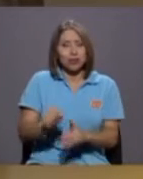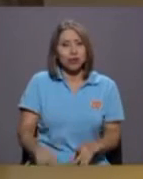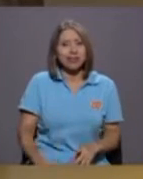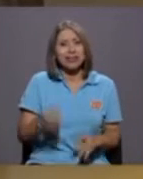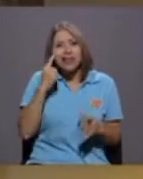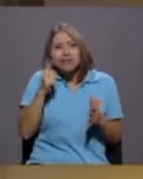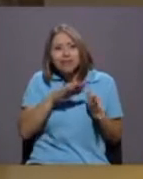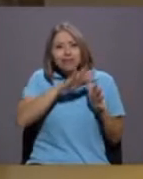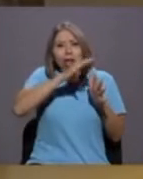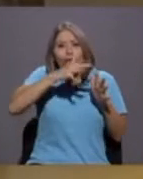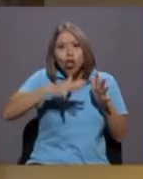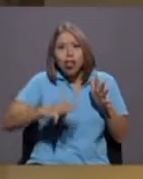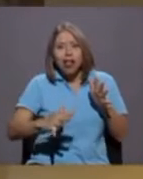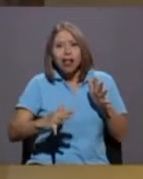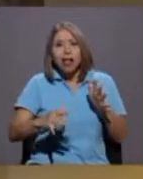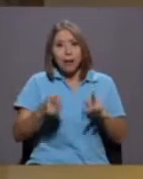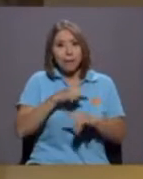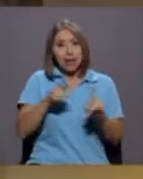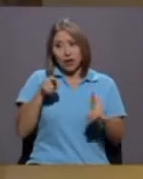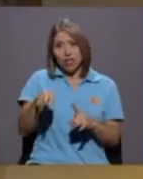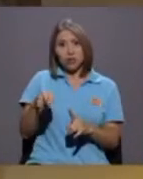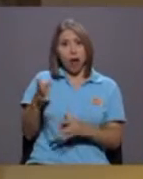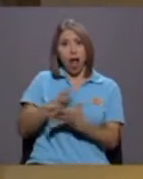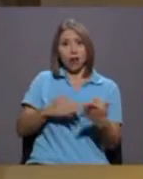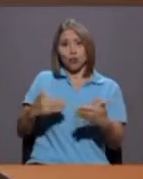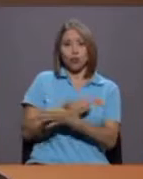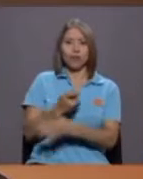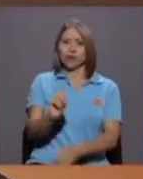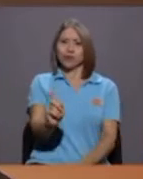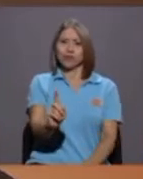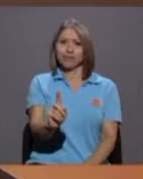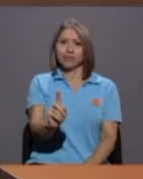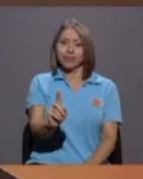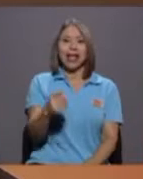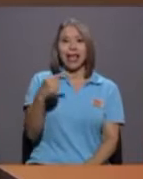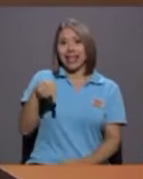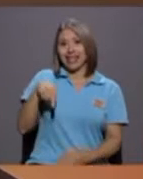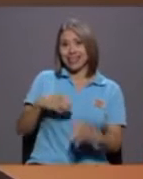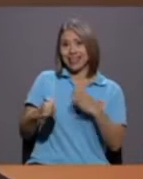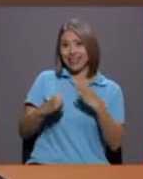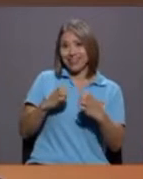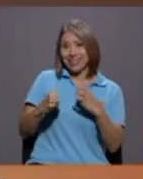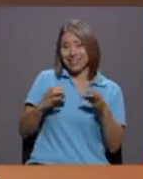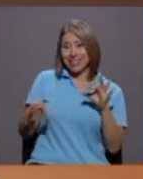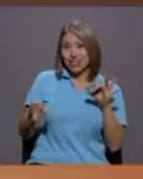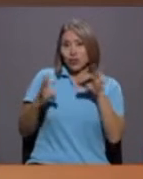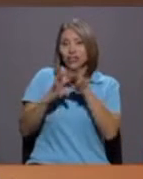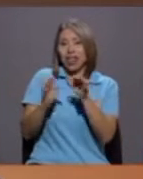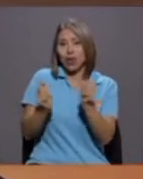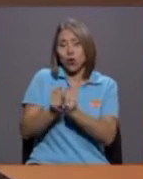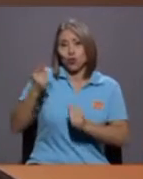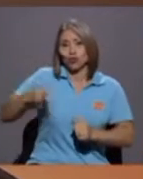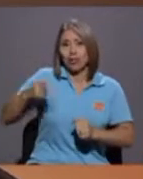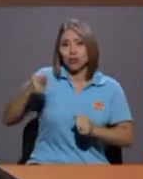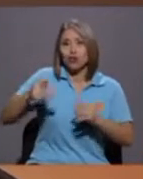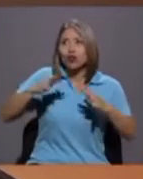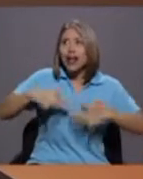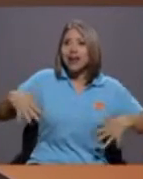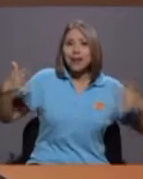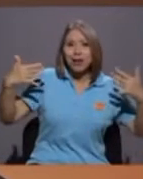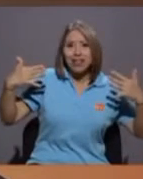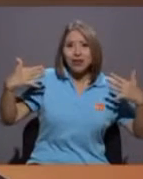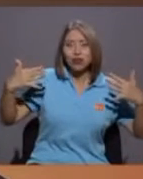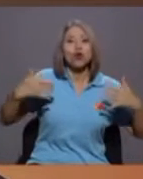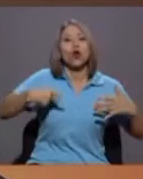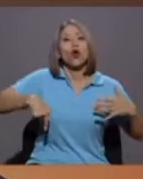pero esto no es una novedad, porque justamente esta entrevista está asociada al tema de los riesgos climáticos. Y cuando se habla